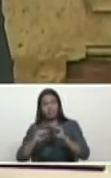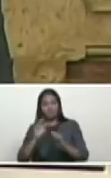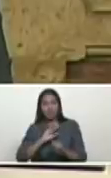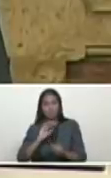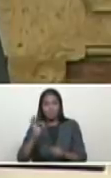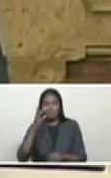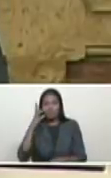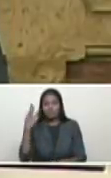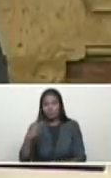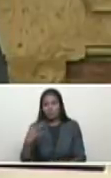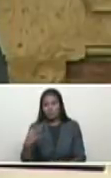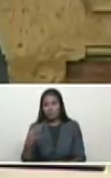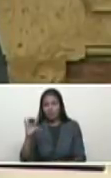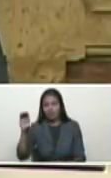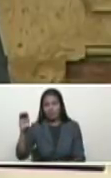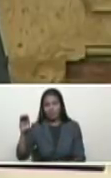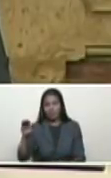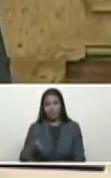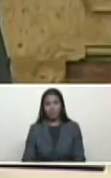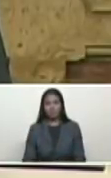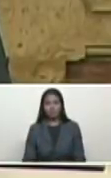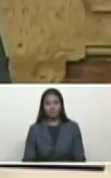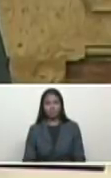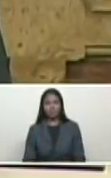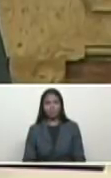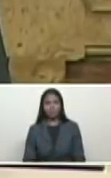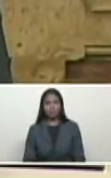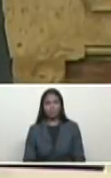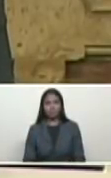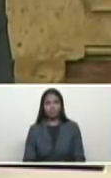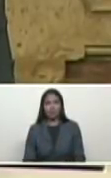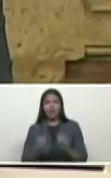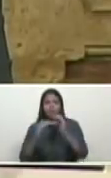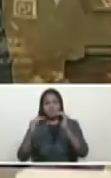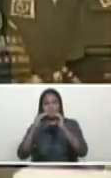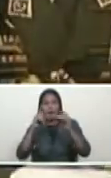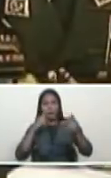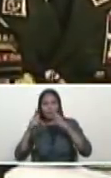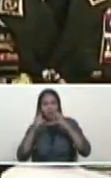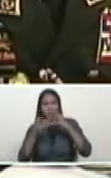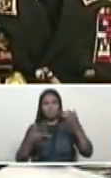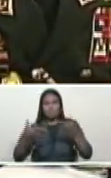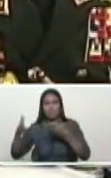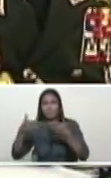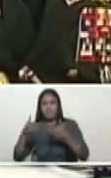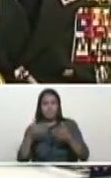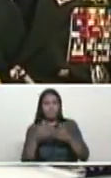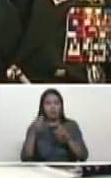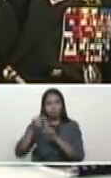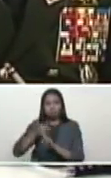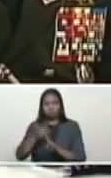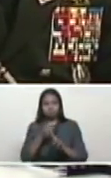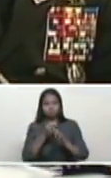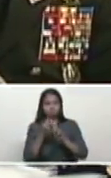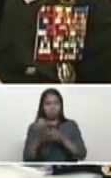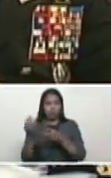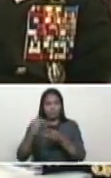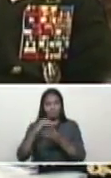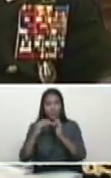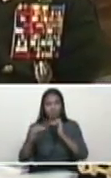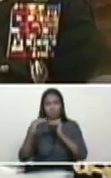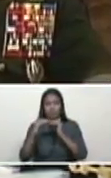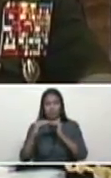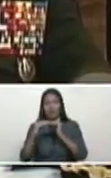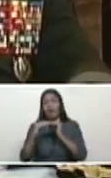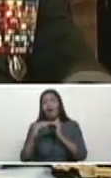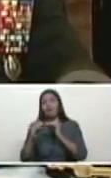la estabilidad política dinámica una estabilidad política y un combate la mayor suma